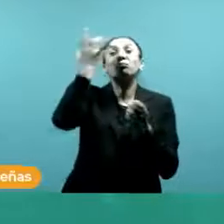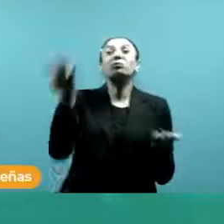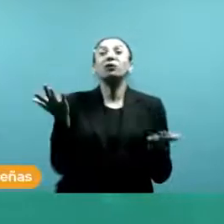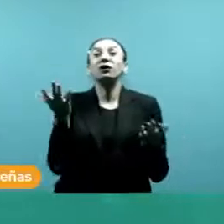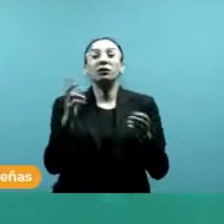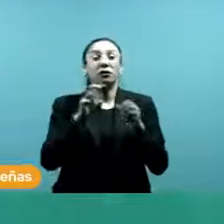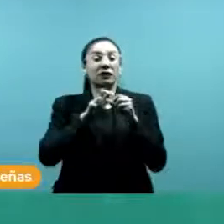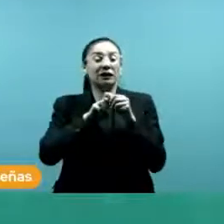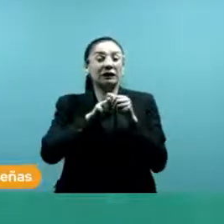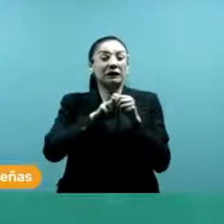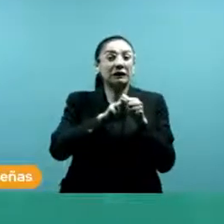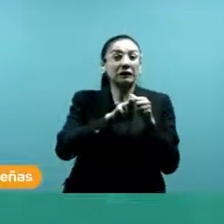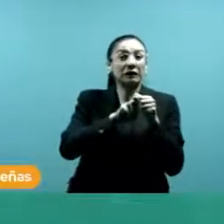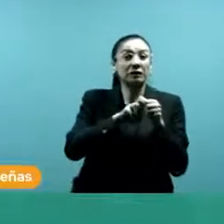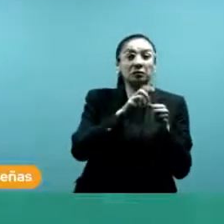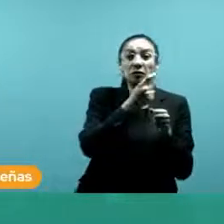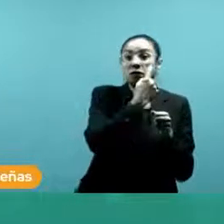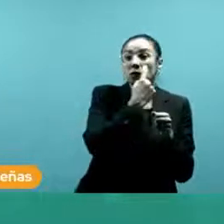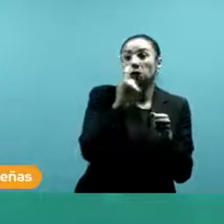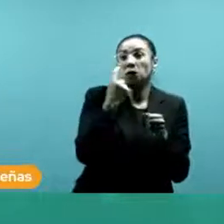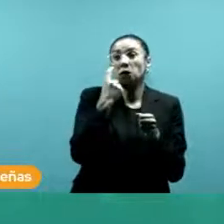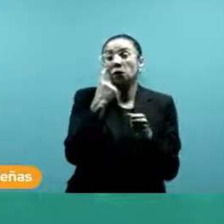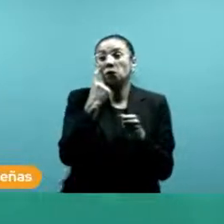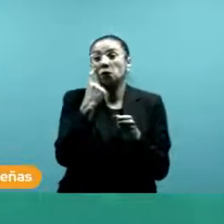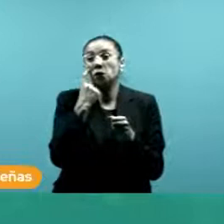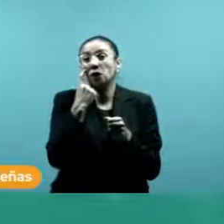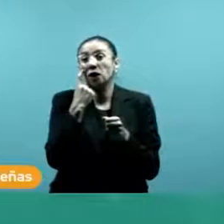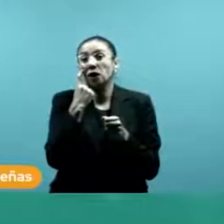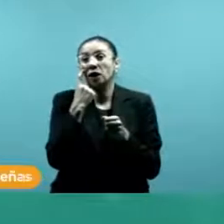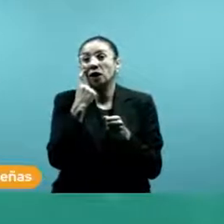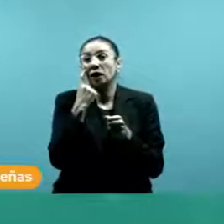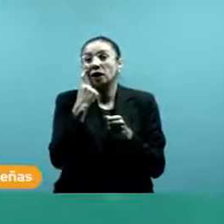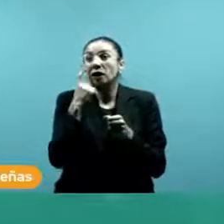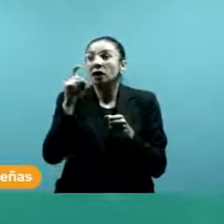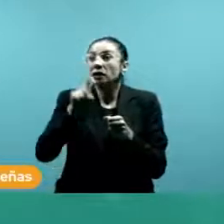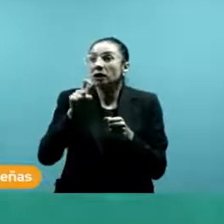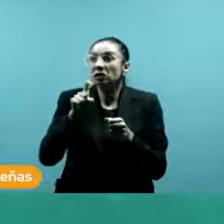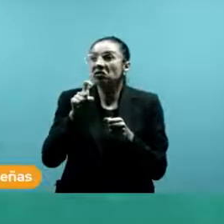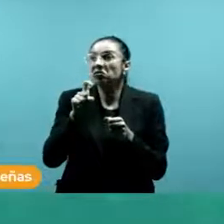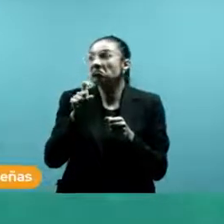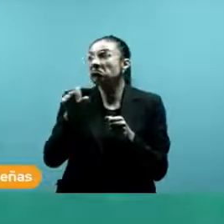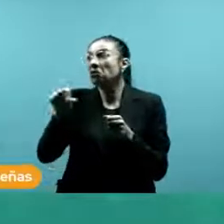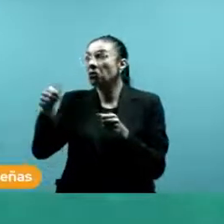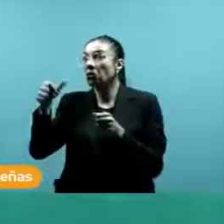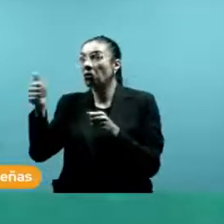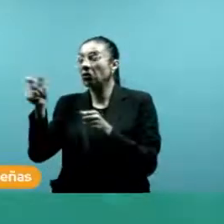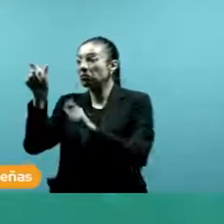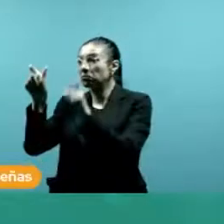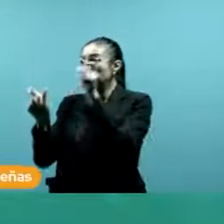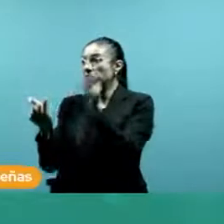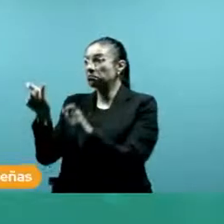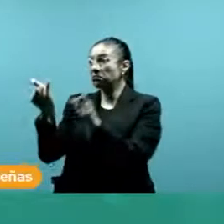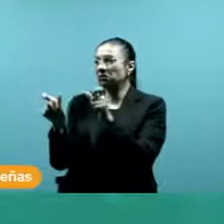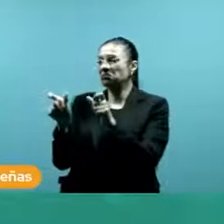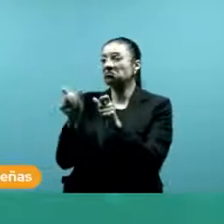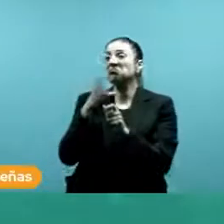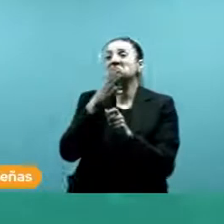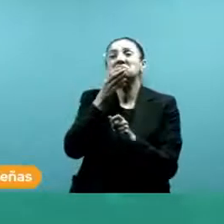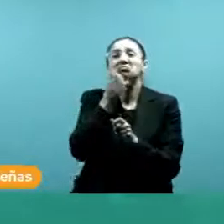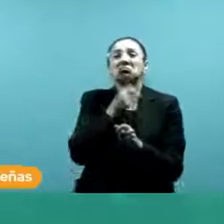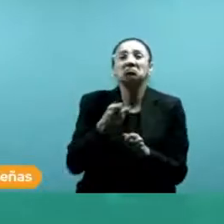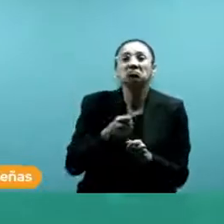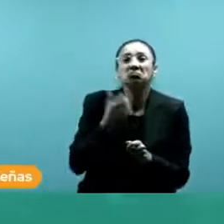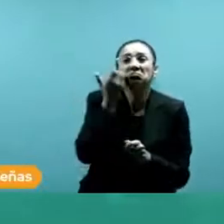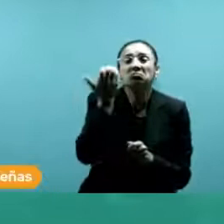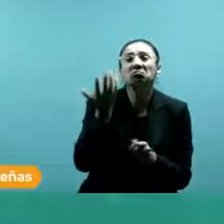older people, also children. So people who were useless as slave labor, ancianos y niños que